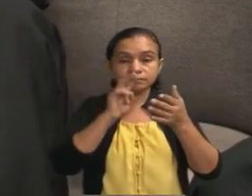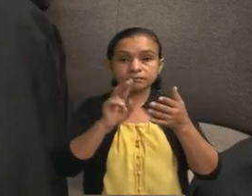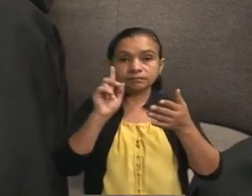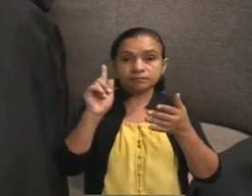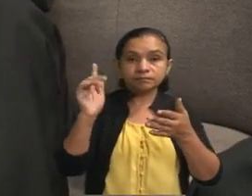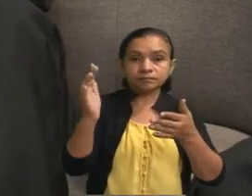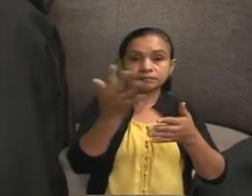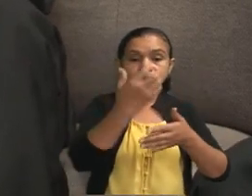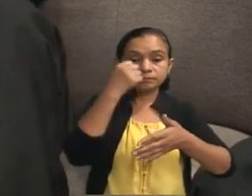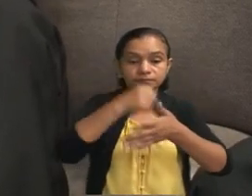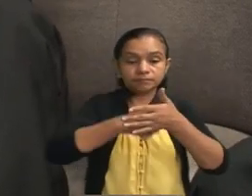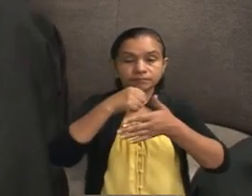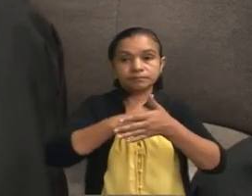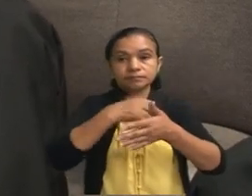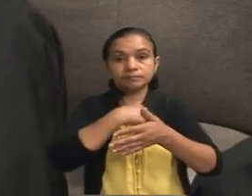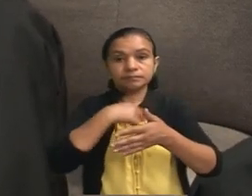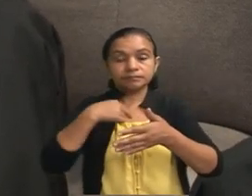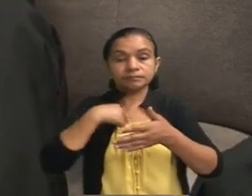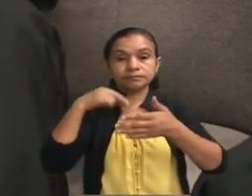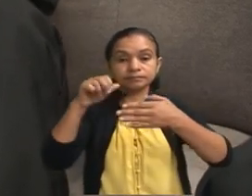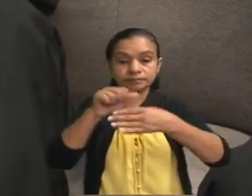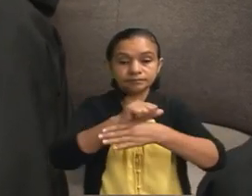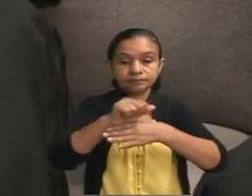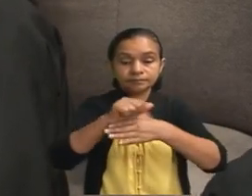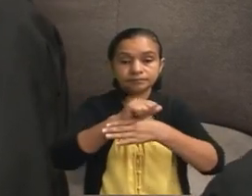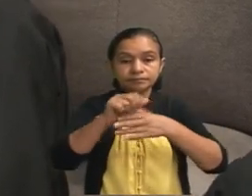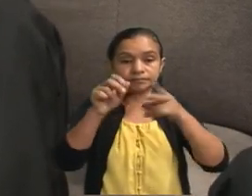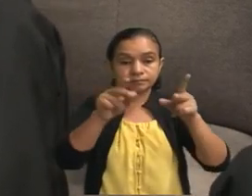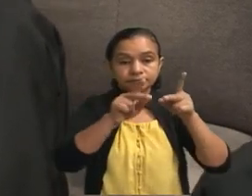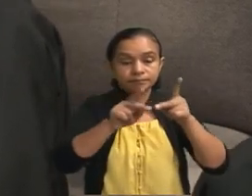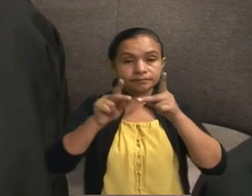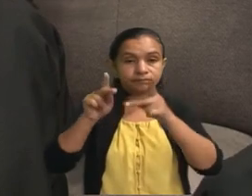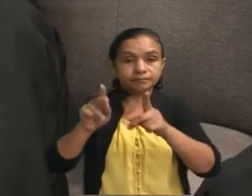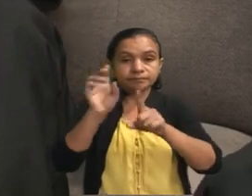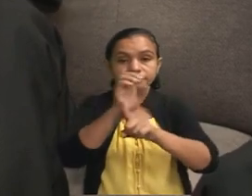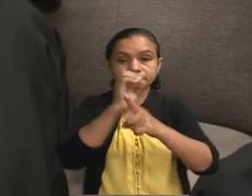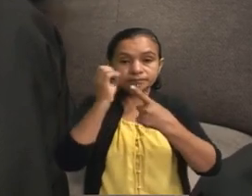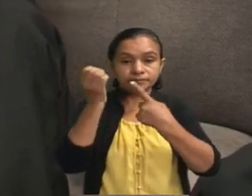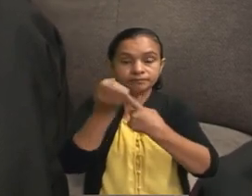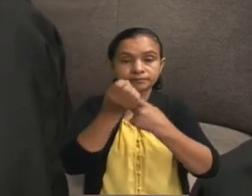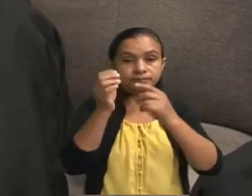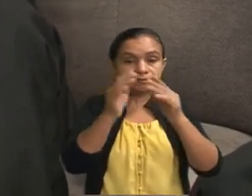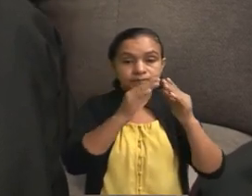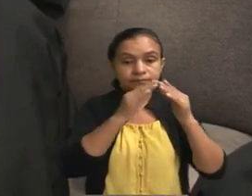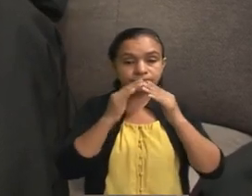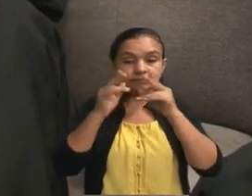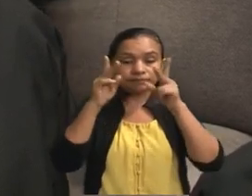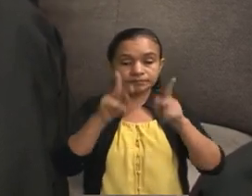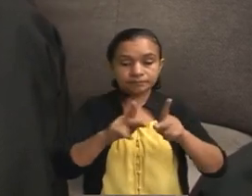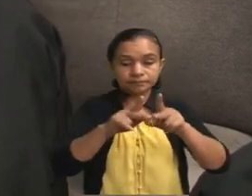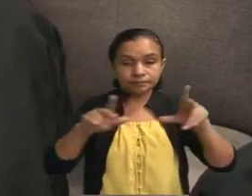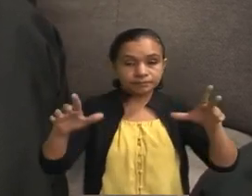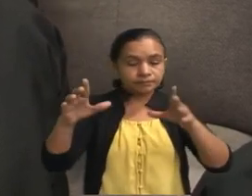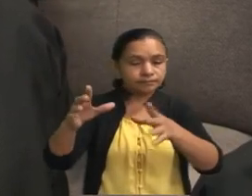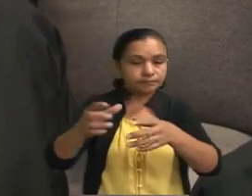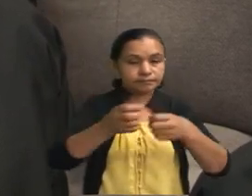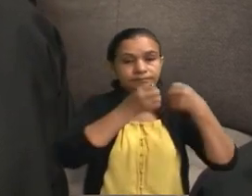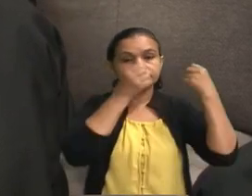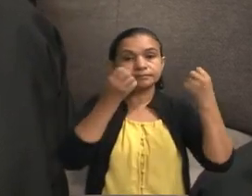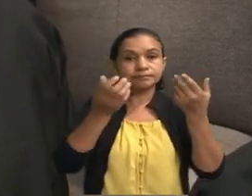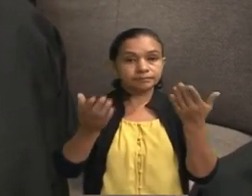el esfuerzo que hemos hecho de preparación de la comunidad, de organización de la comunidad, los planes de evacuación, ¿verdad?